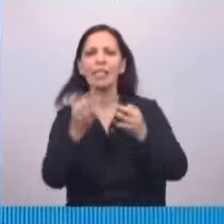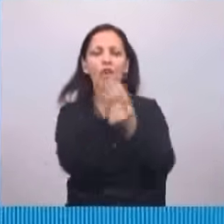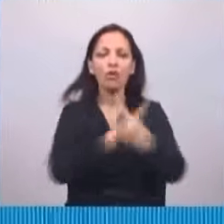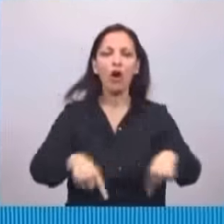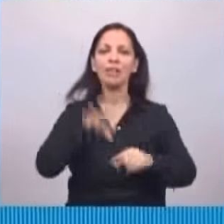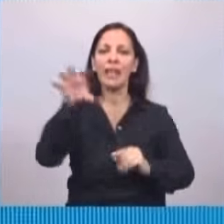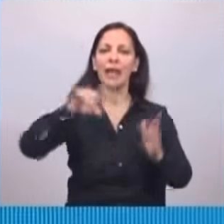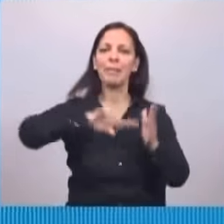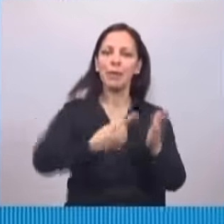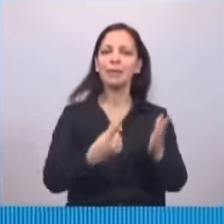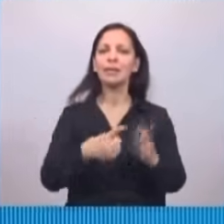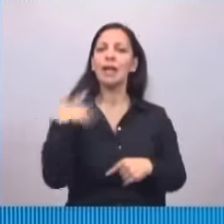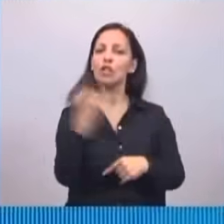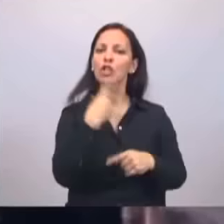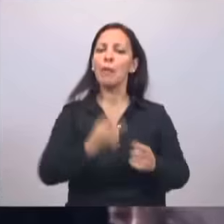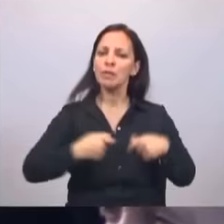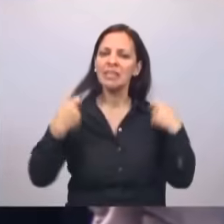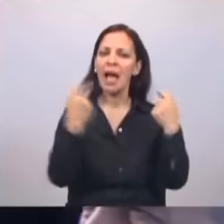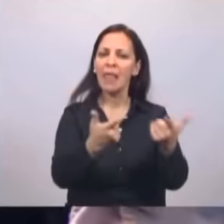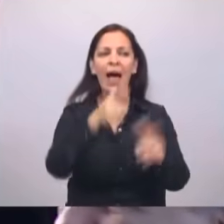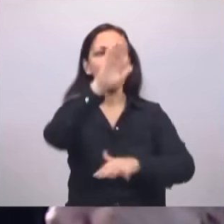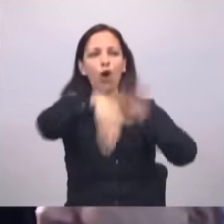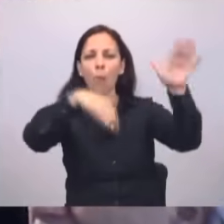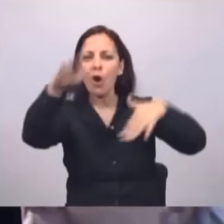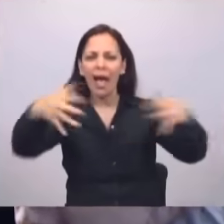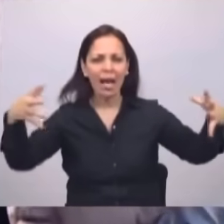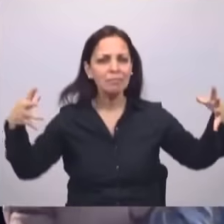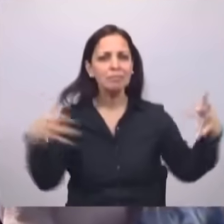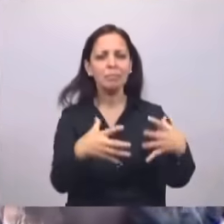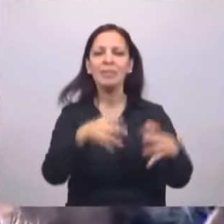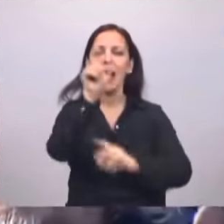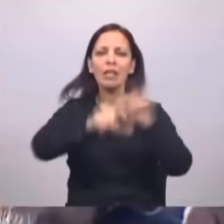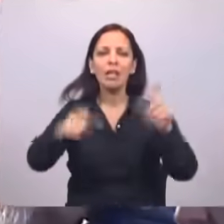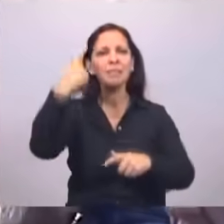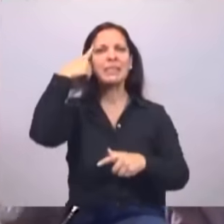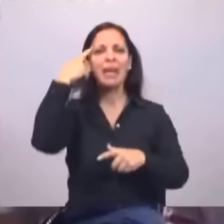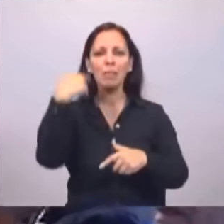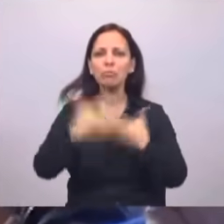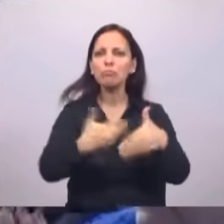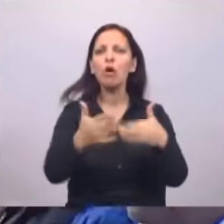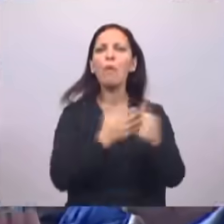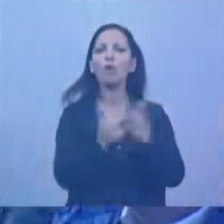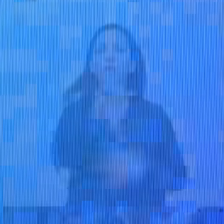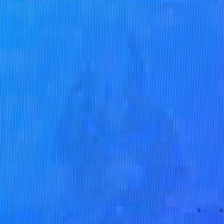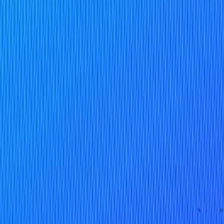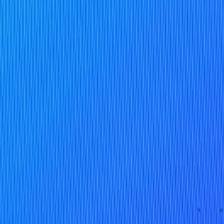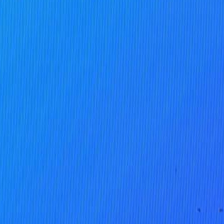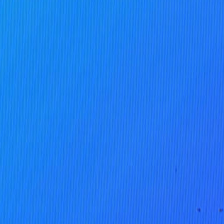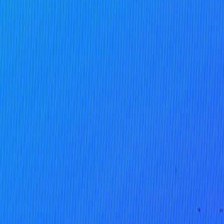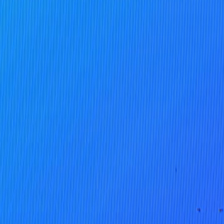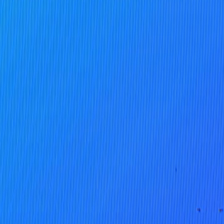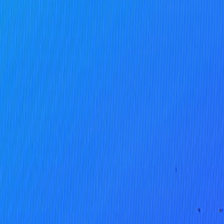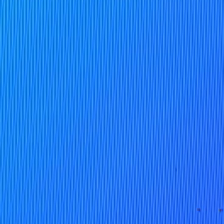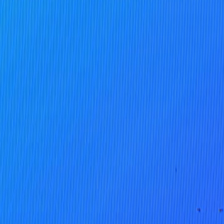Vamos a entusiasmarlos y a convocarlos a lo que pensamos hacer en la Argentina.